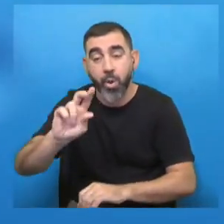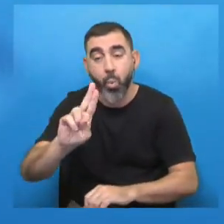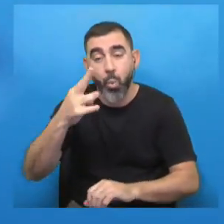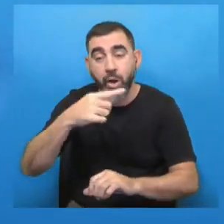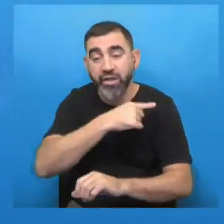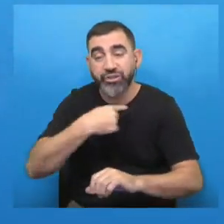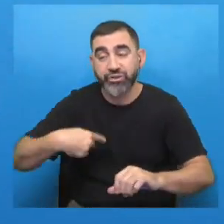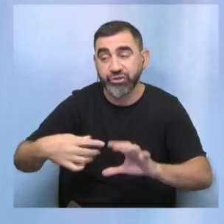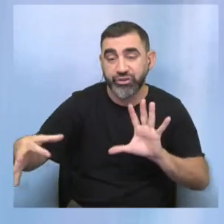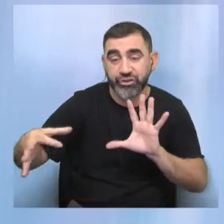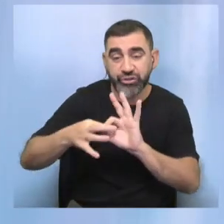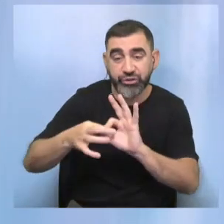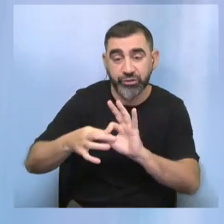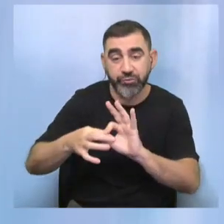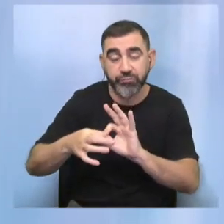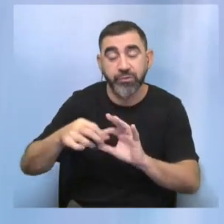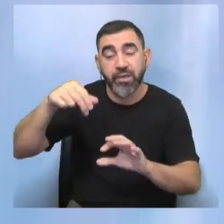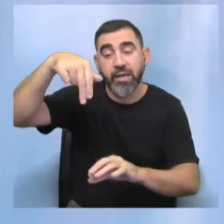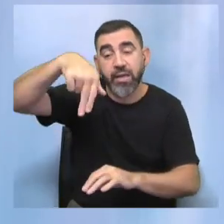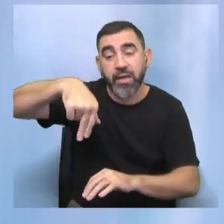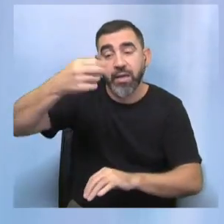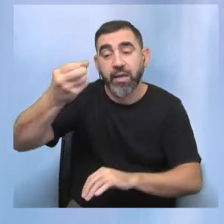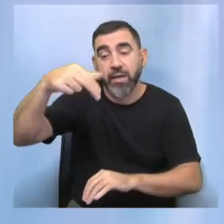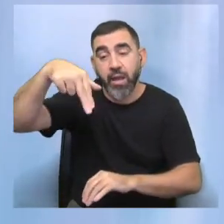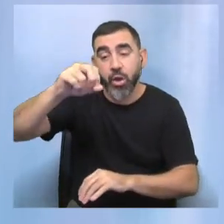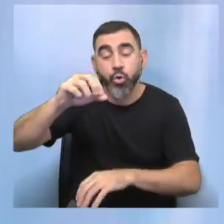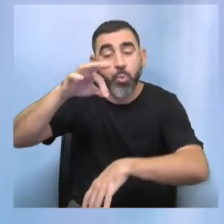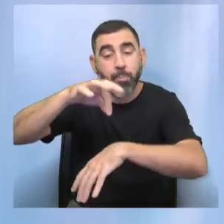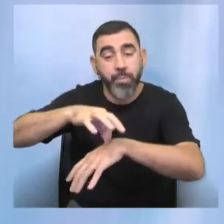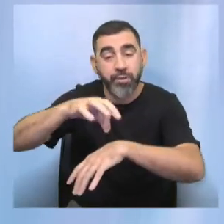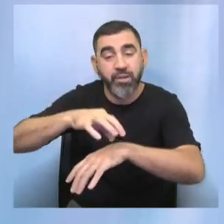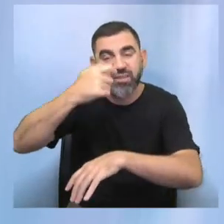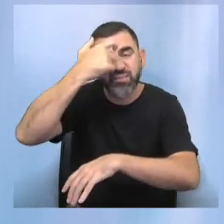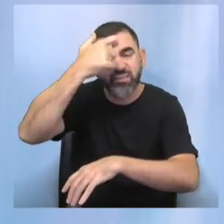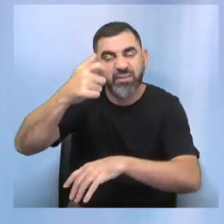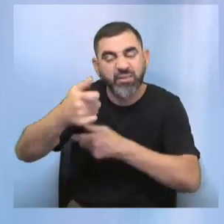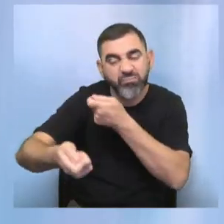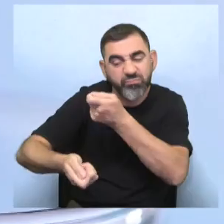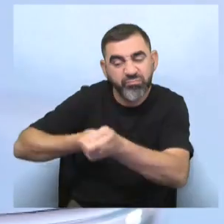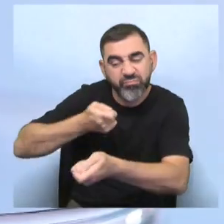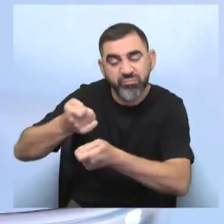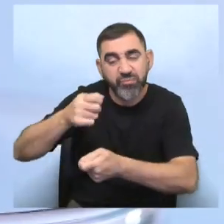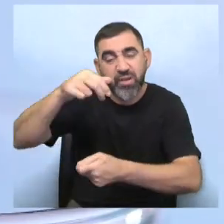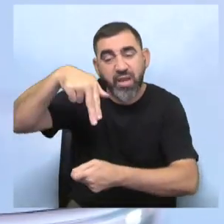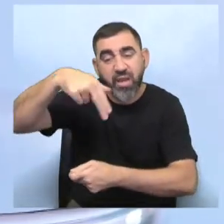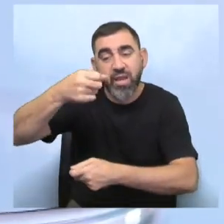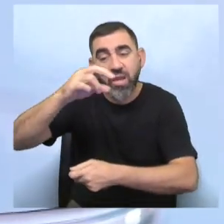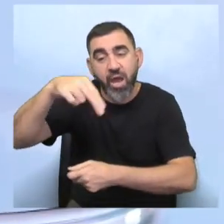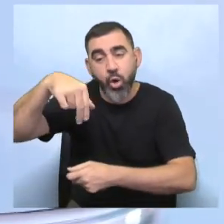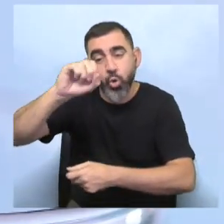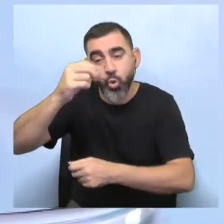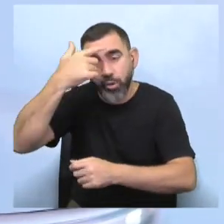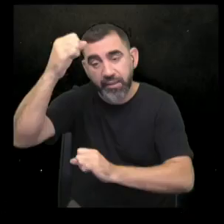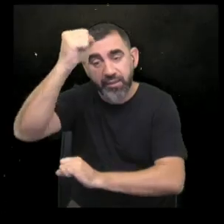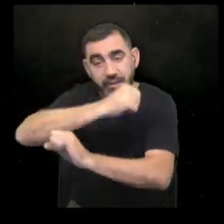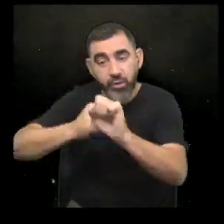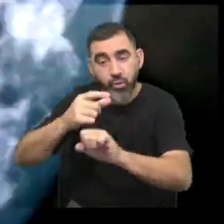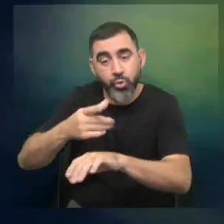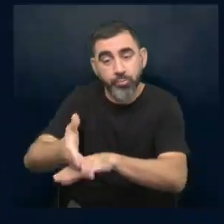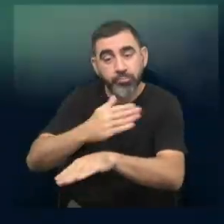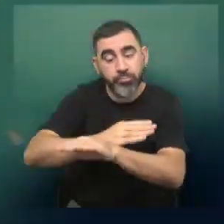la ingeniería y las matemáticas, son las que tienen menos representación femenina en el mundo. En STEM, según el informe, hoy las